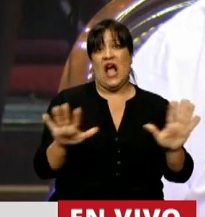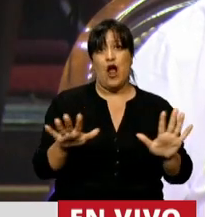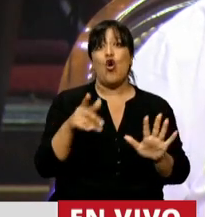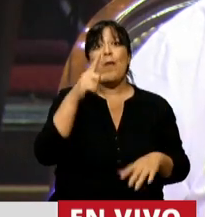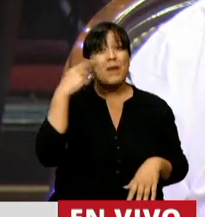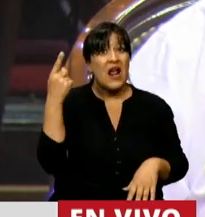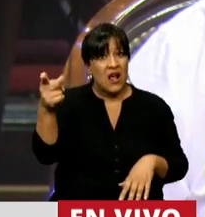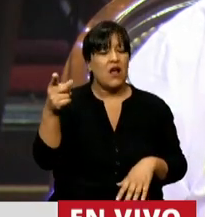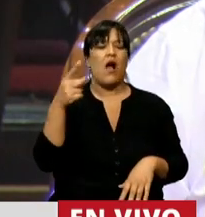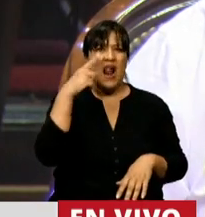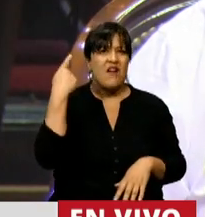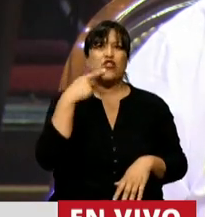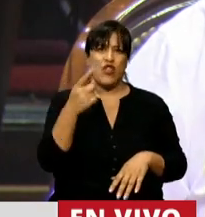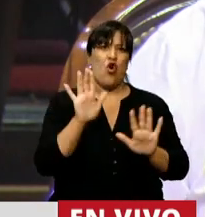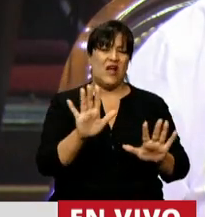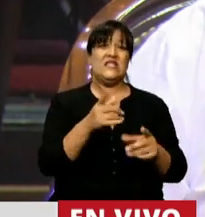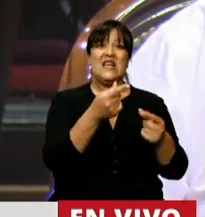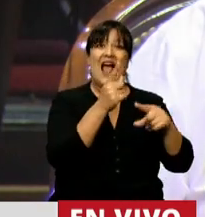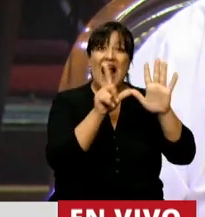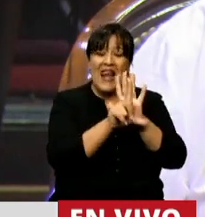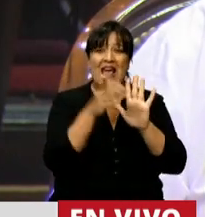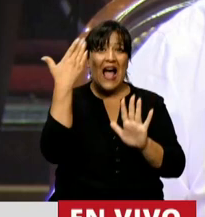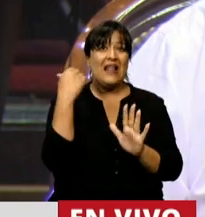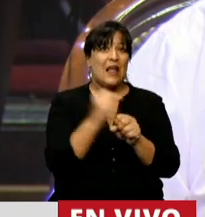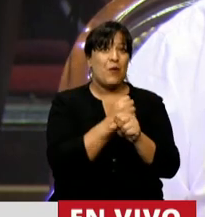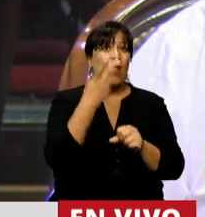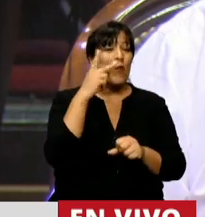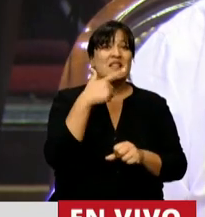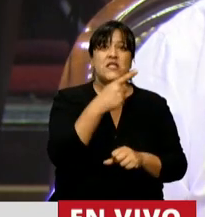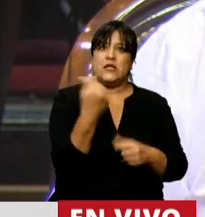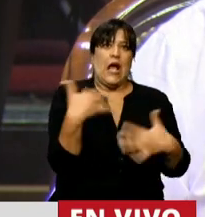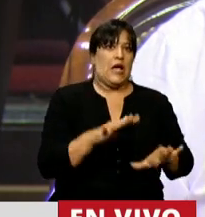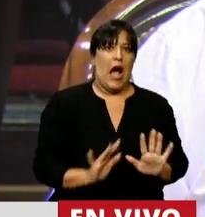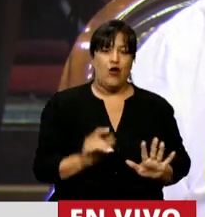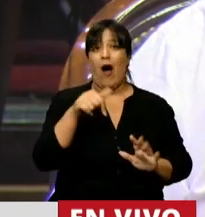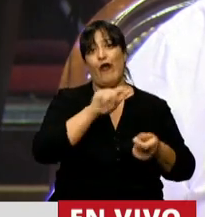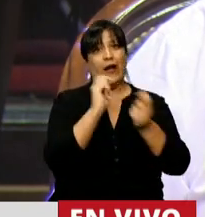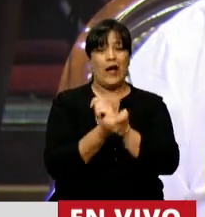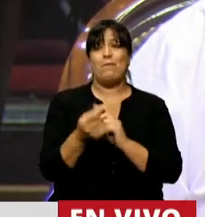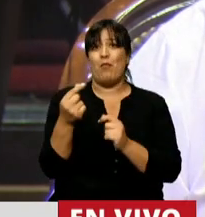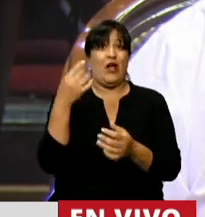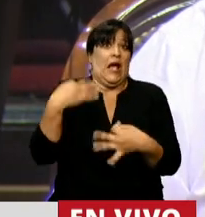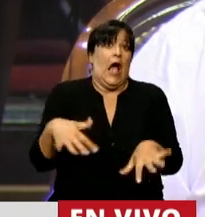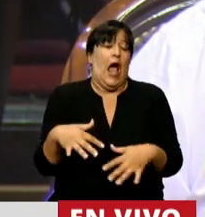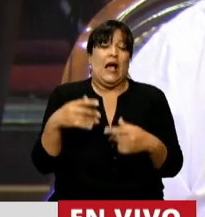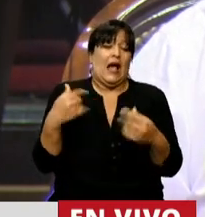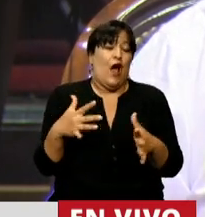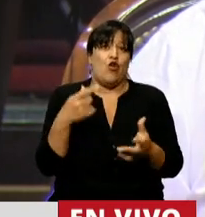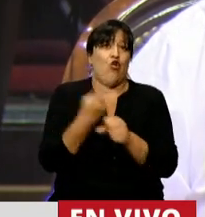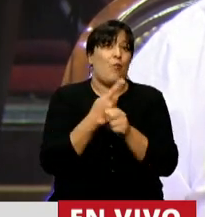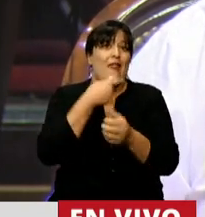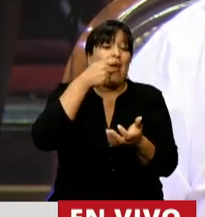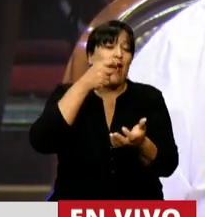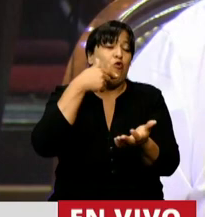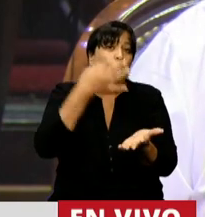el señor presidente de la República. Así es que, bueno, ahora la tienen que modificar porque es cara, no la pueden cumplir. Así